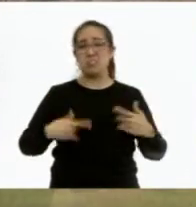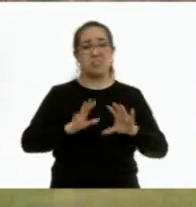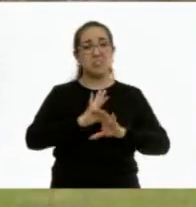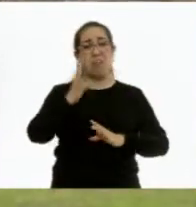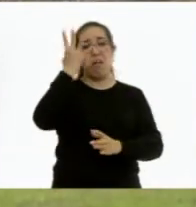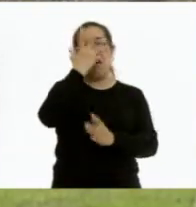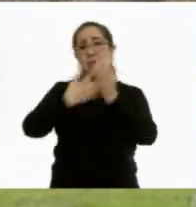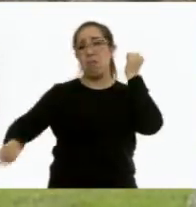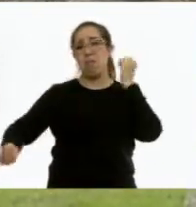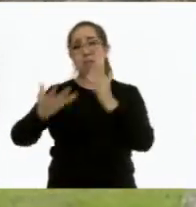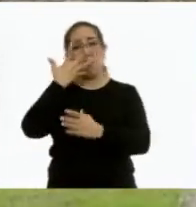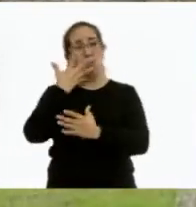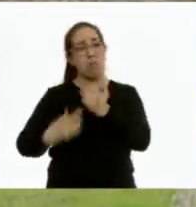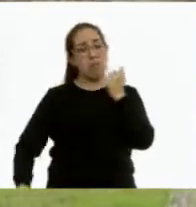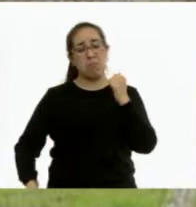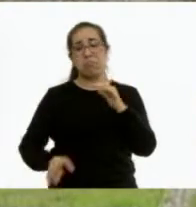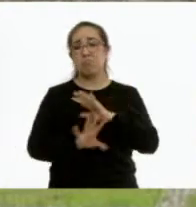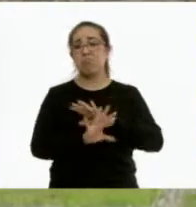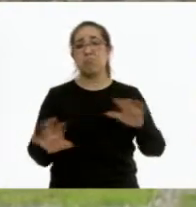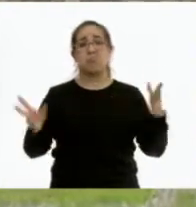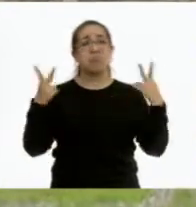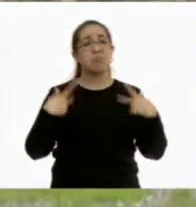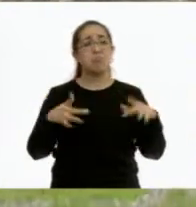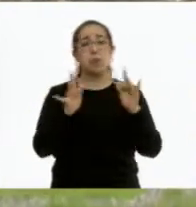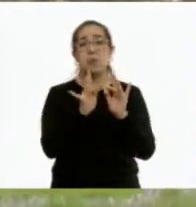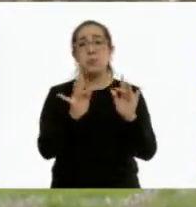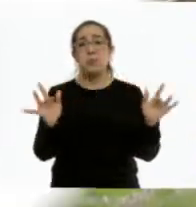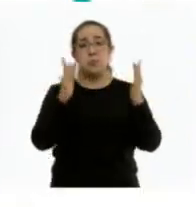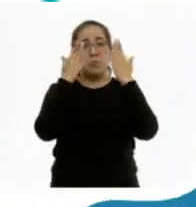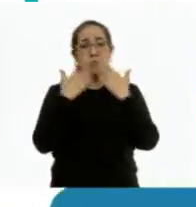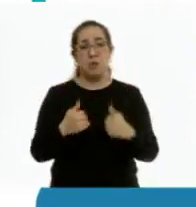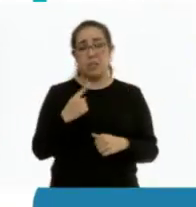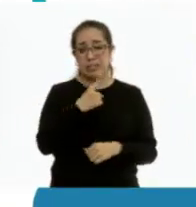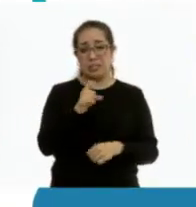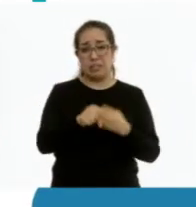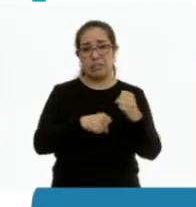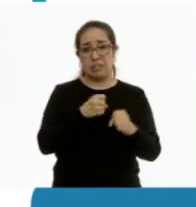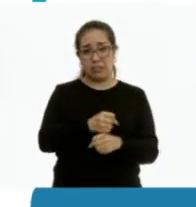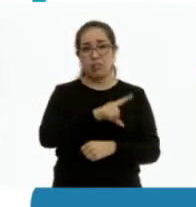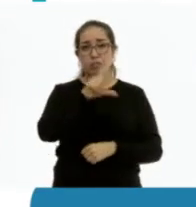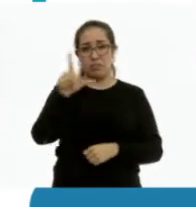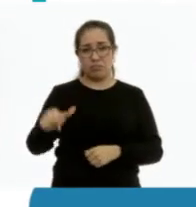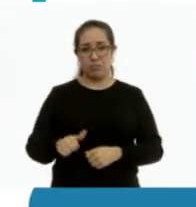fue abandonado completamente unos 100 años más tarde.